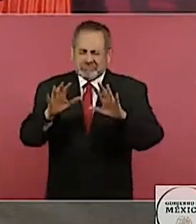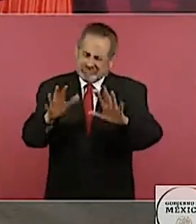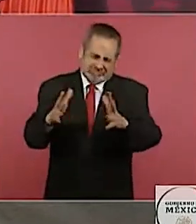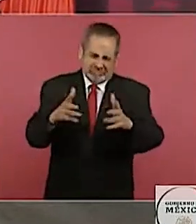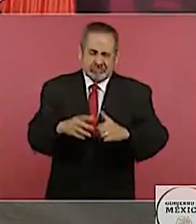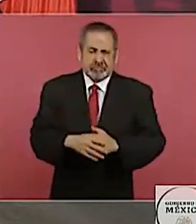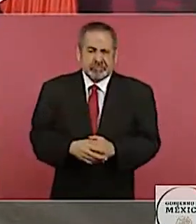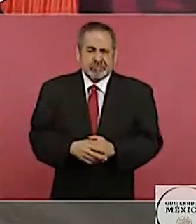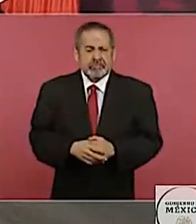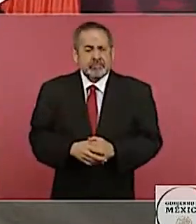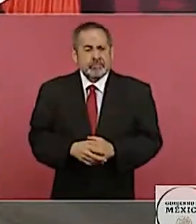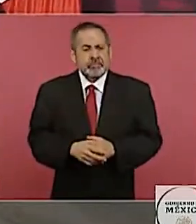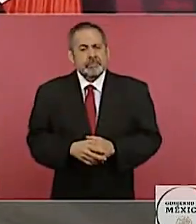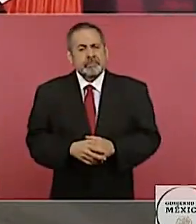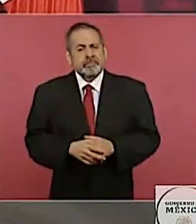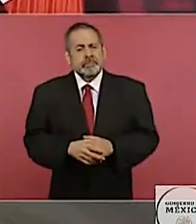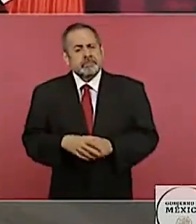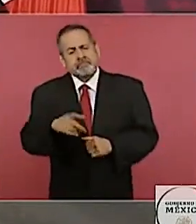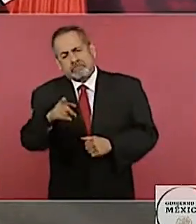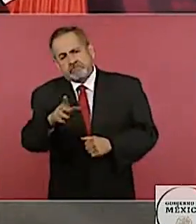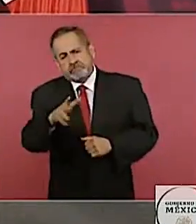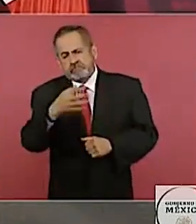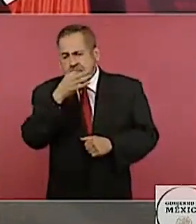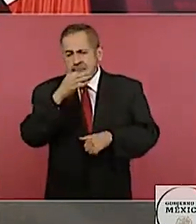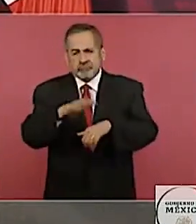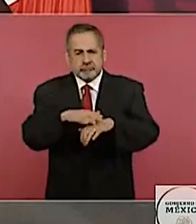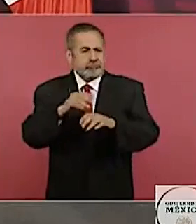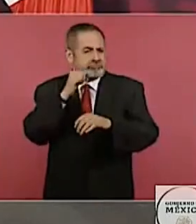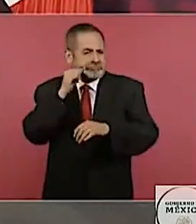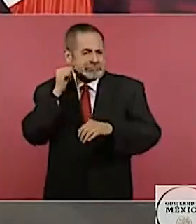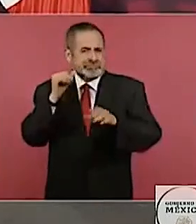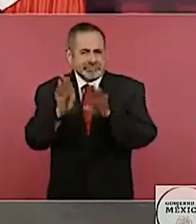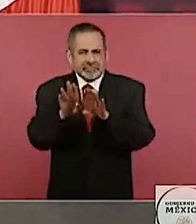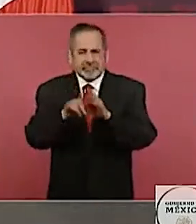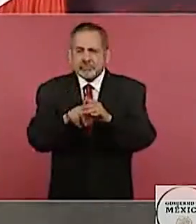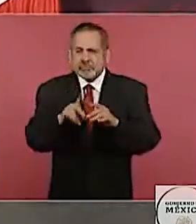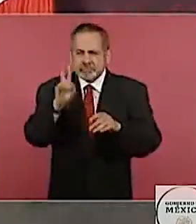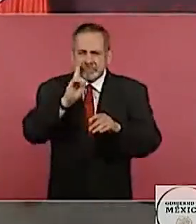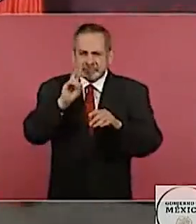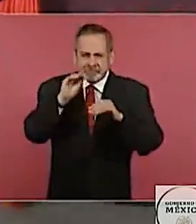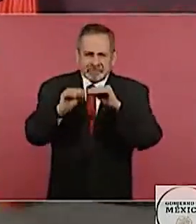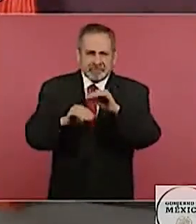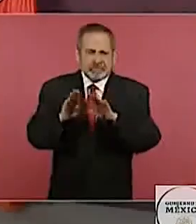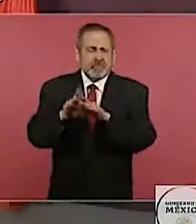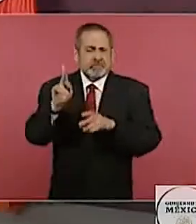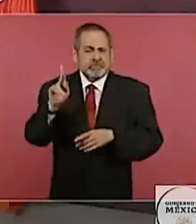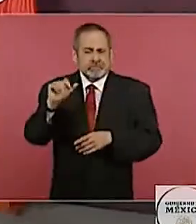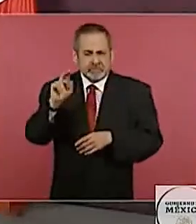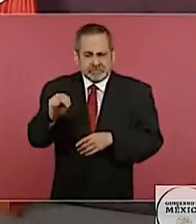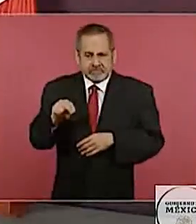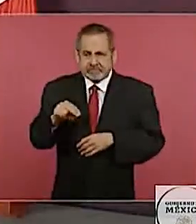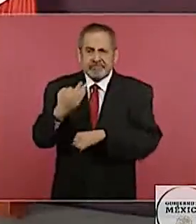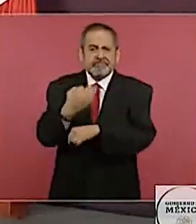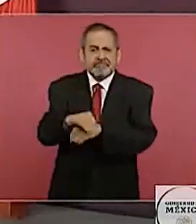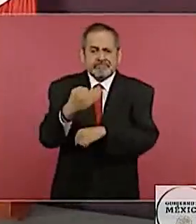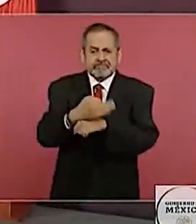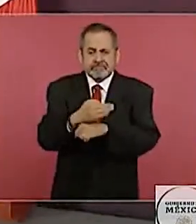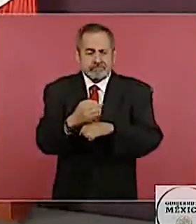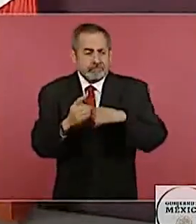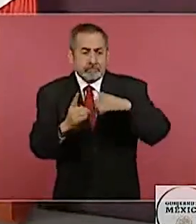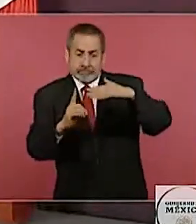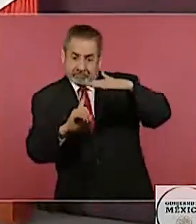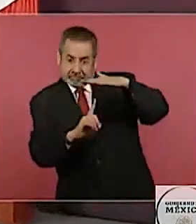restablecido señor presidente le comentaba ayer que estamos alguna estrategia de improvisación El